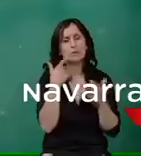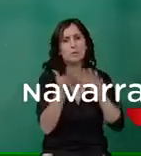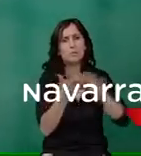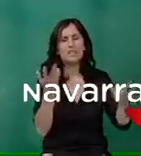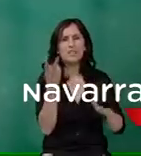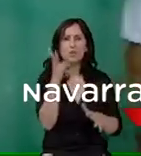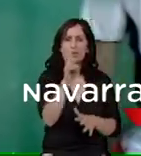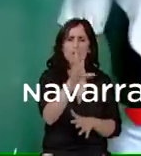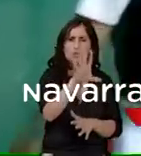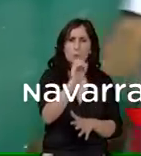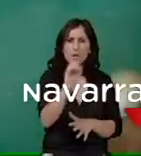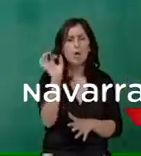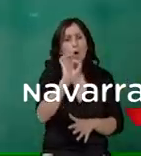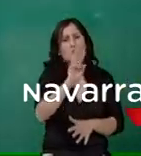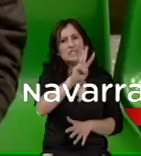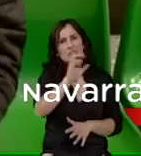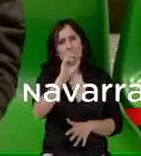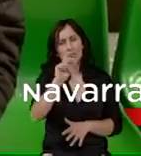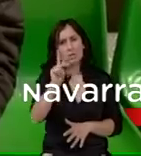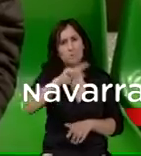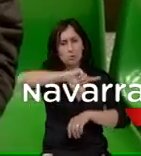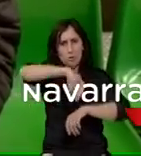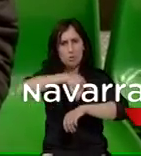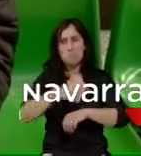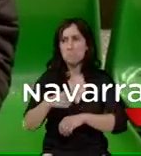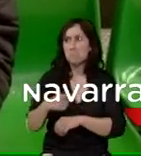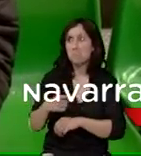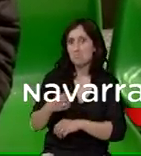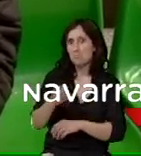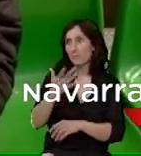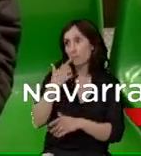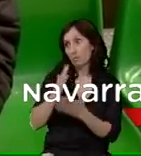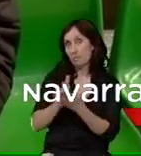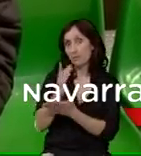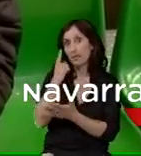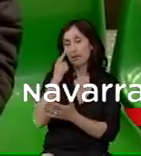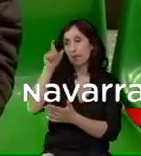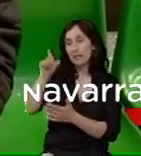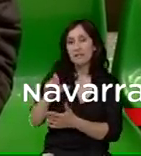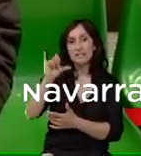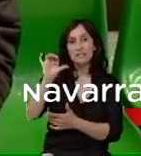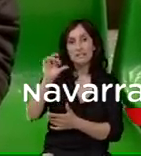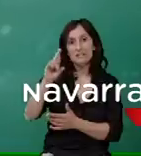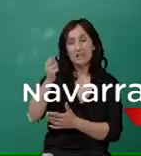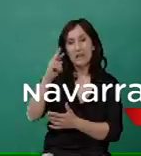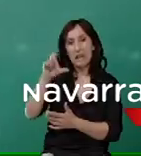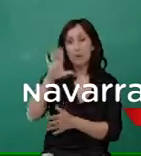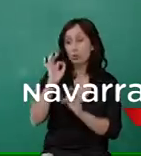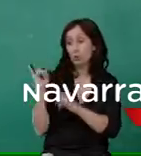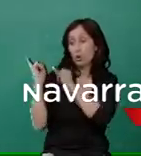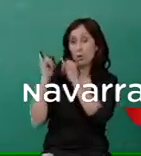unos 250-300 kilómetros por hora. Pues nada, voy a interrumpir el partido y voy a hablar con Israel, que ha venido de Miami.